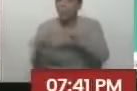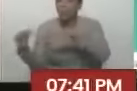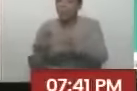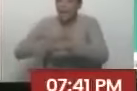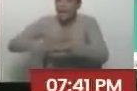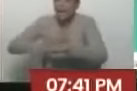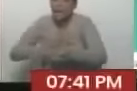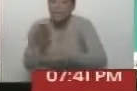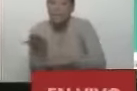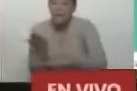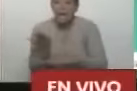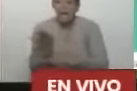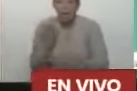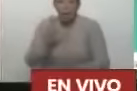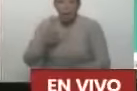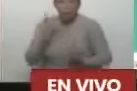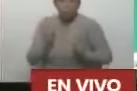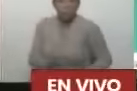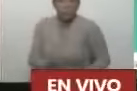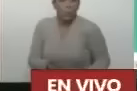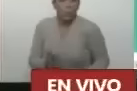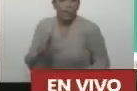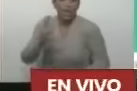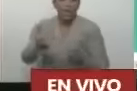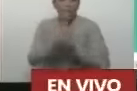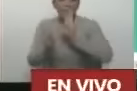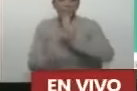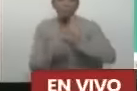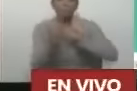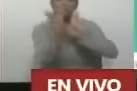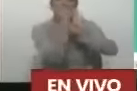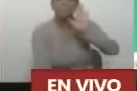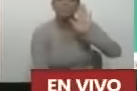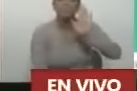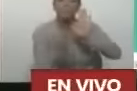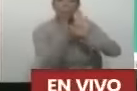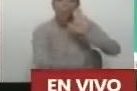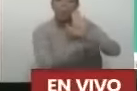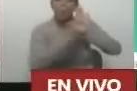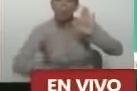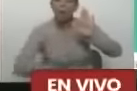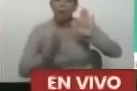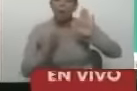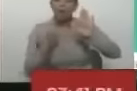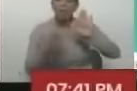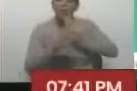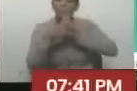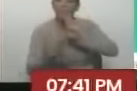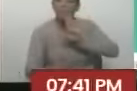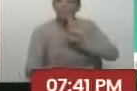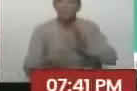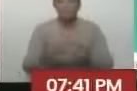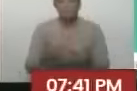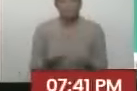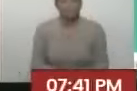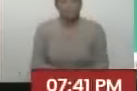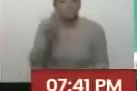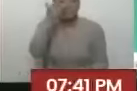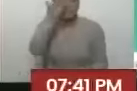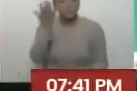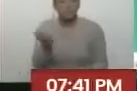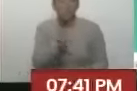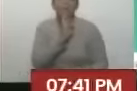en esta acción temeraria derogar la Constitución de la República bolivariana de Venezuela ya saben Cuál